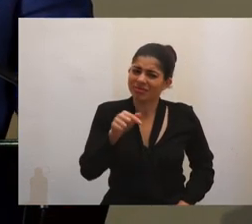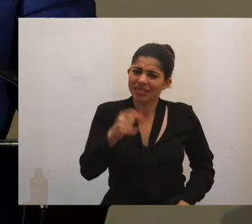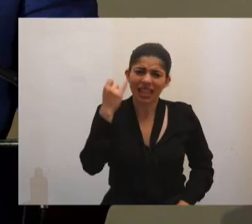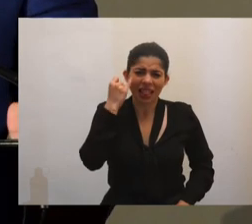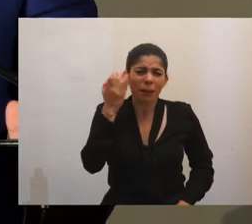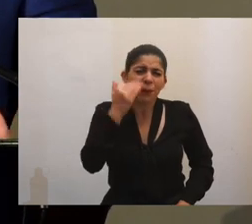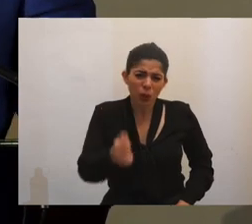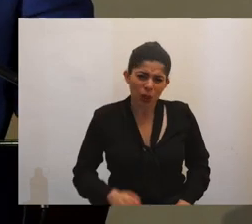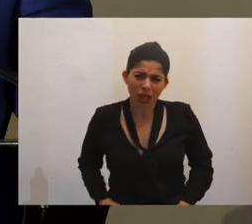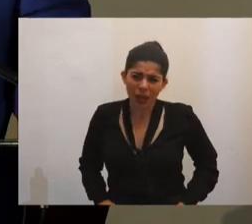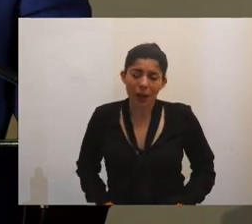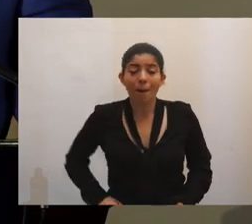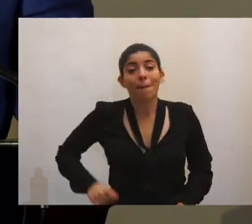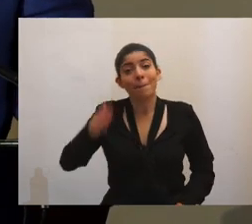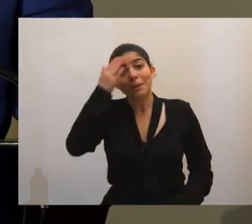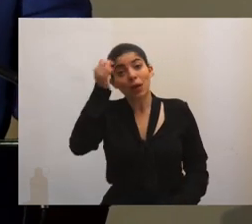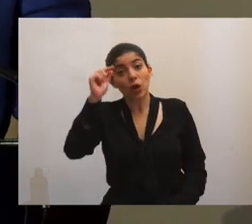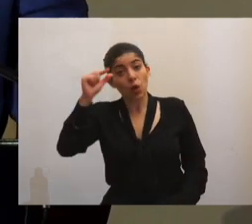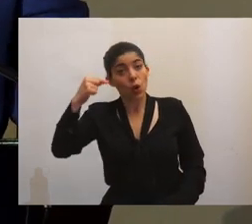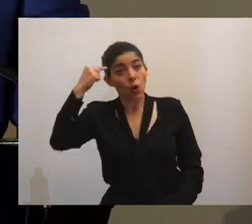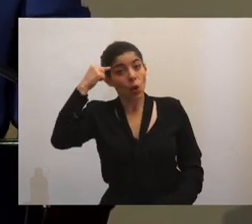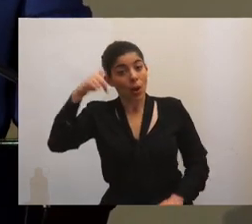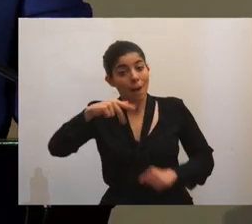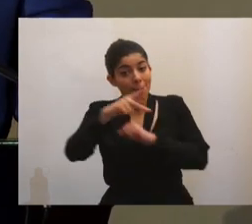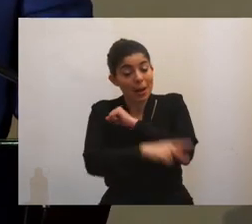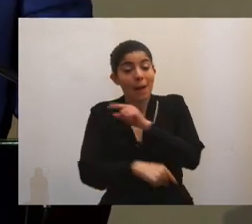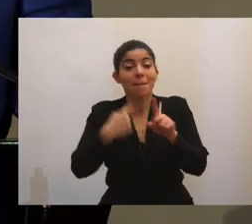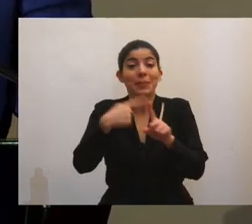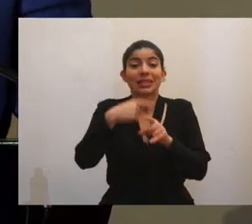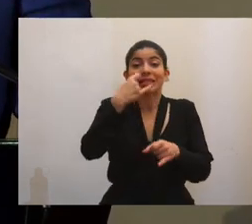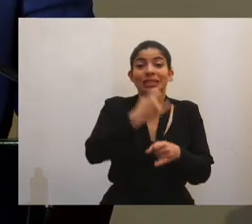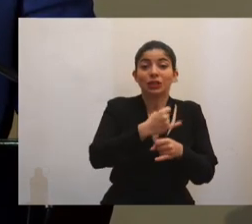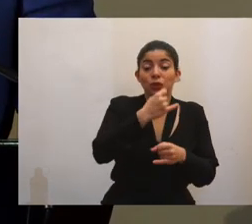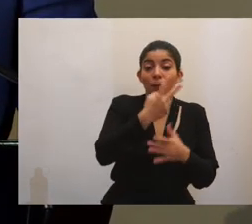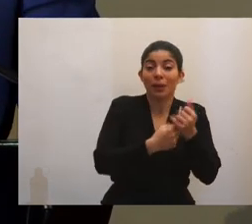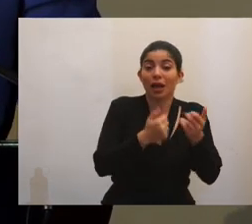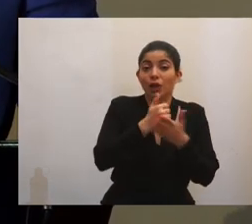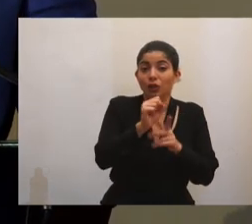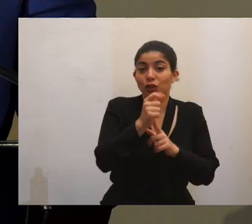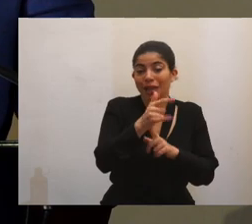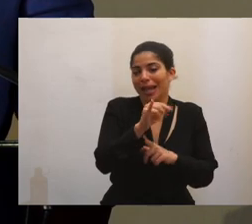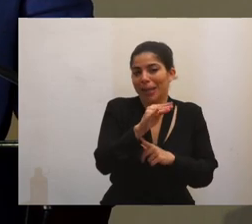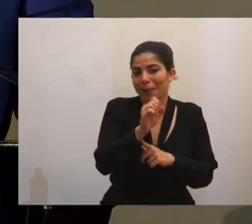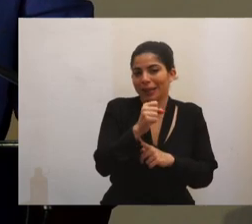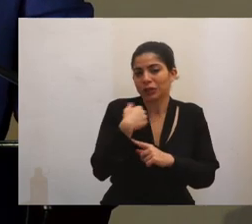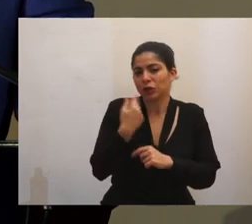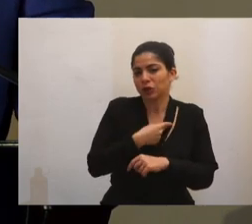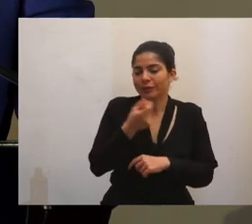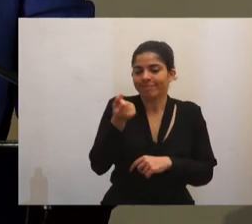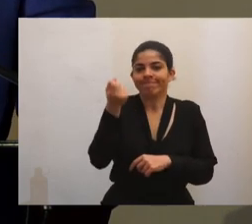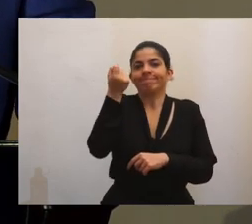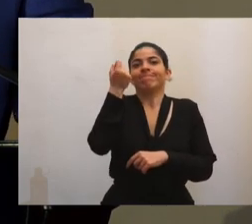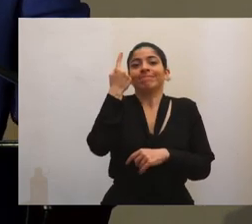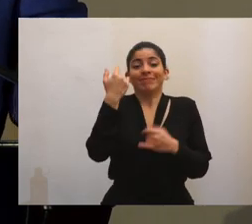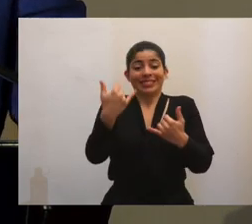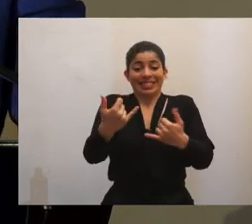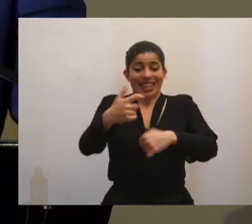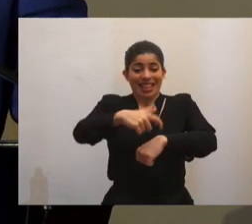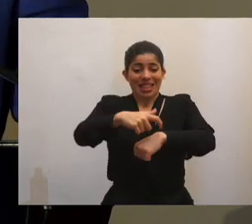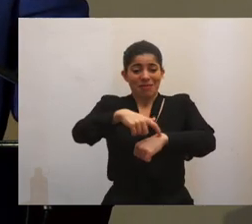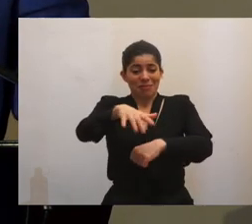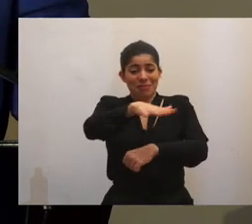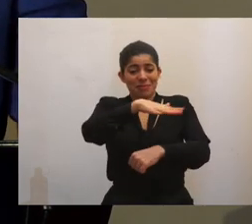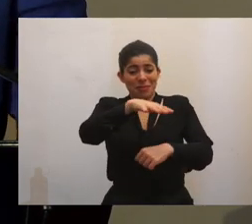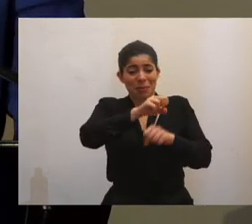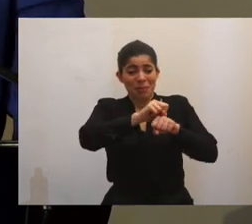iniciativa? Porque desde el Gobierno de la República y desde el Instituto Mixto de Ayuda Social entendemos que en estos tiempos complejos